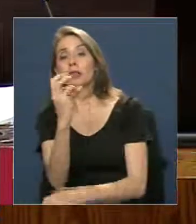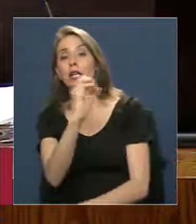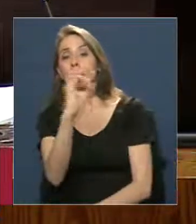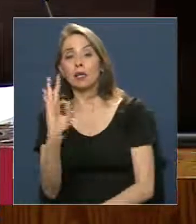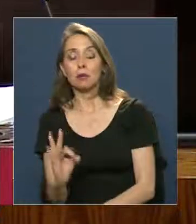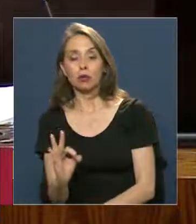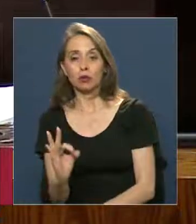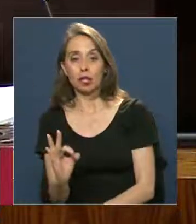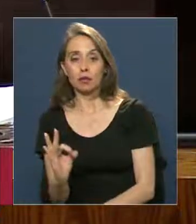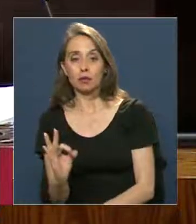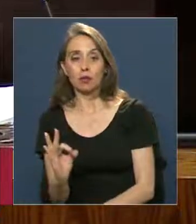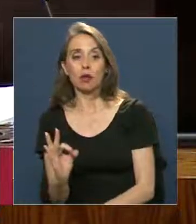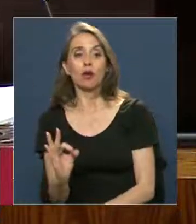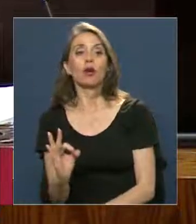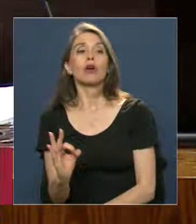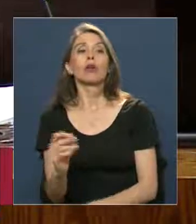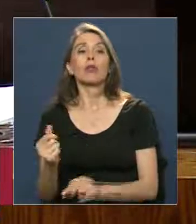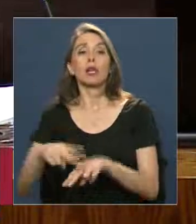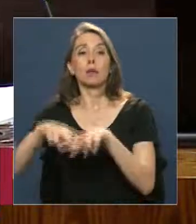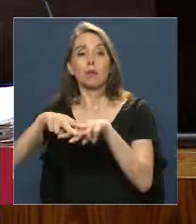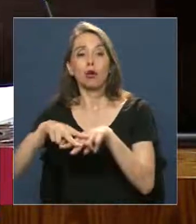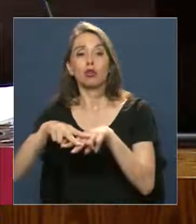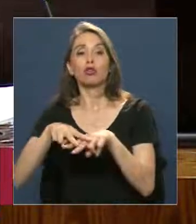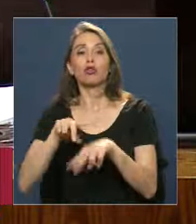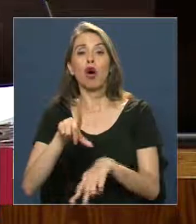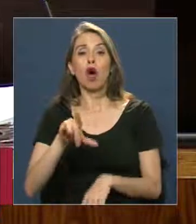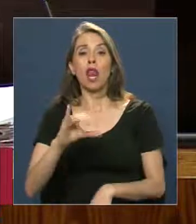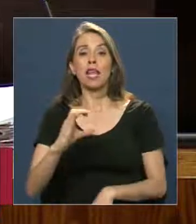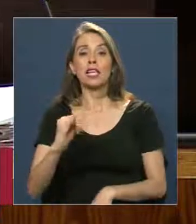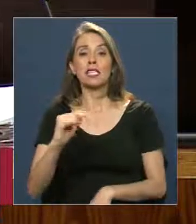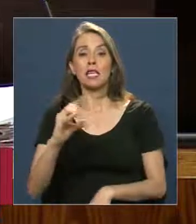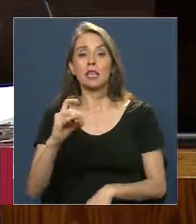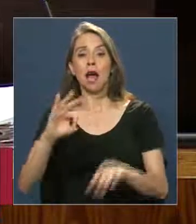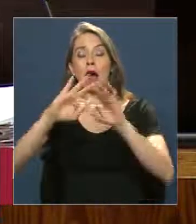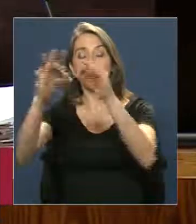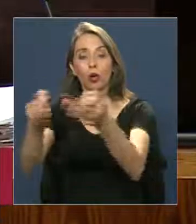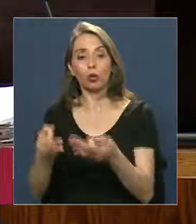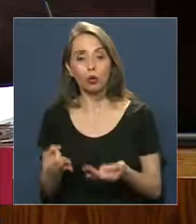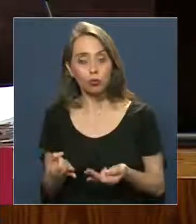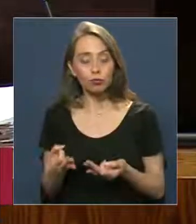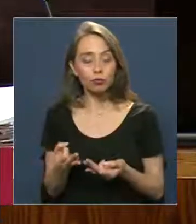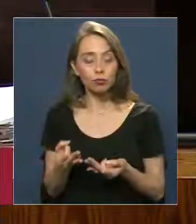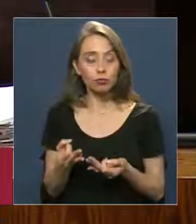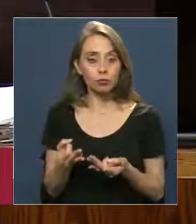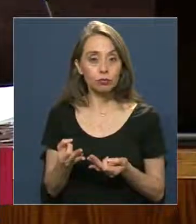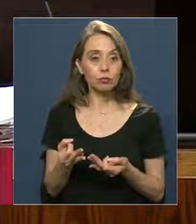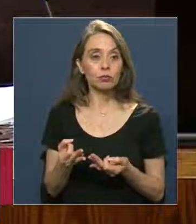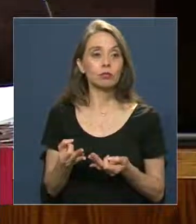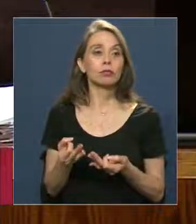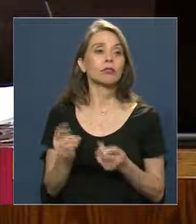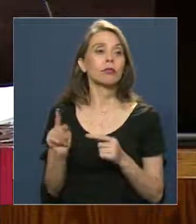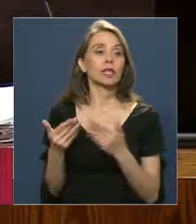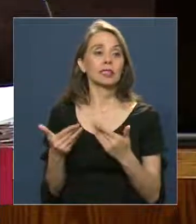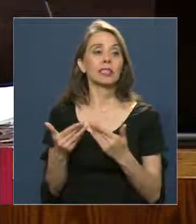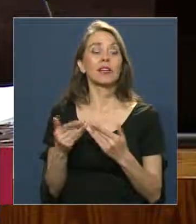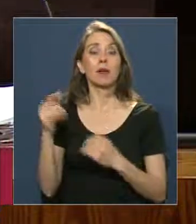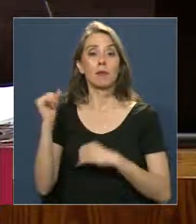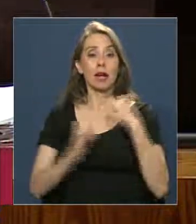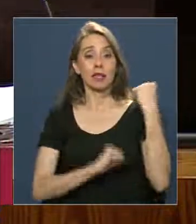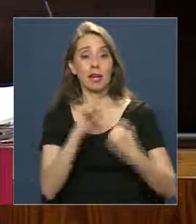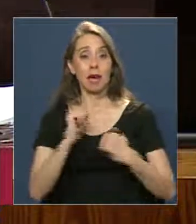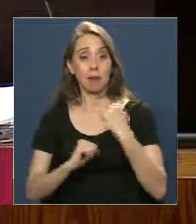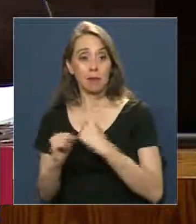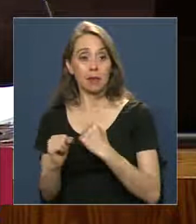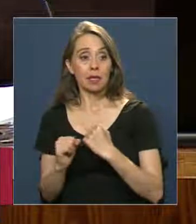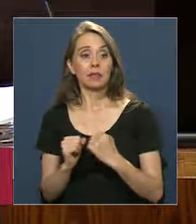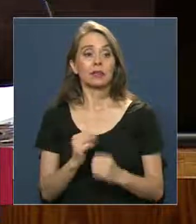tanto, ni el 30% del monto licitado total va a poder finalmente servir de herramienta para estas empresas